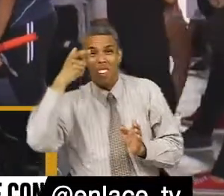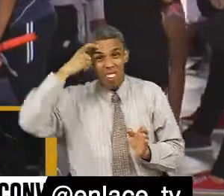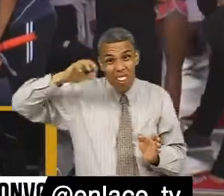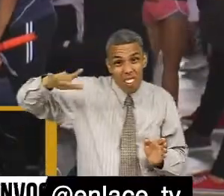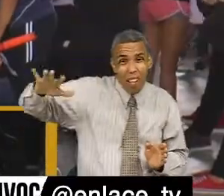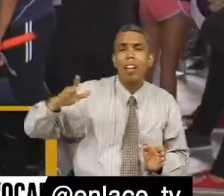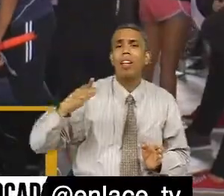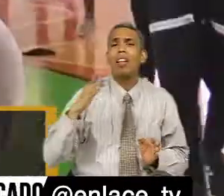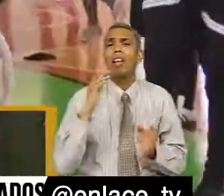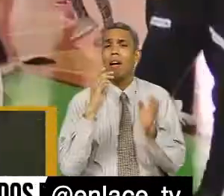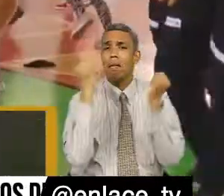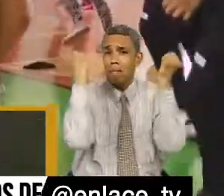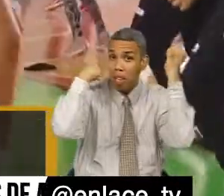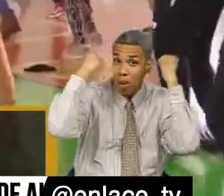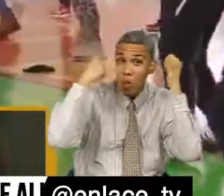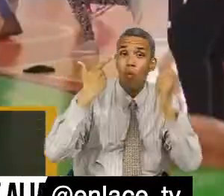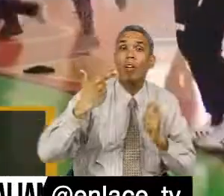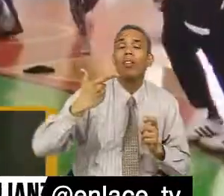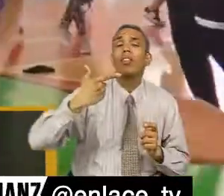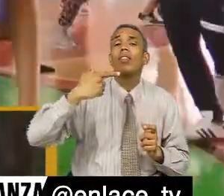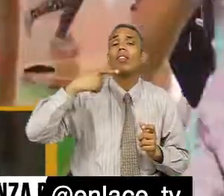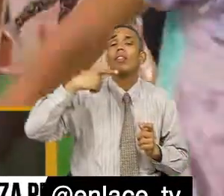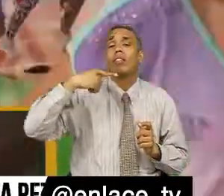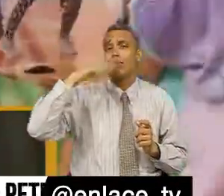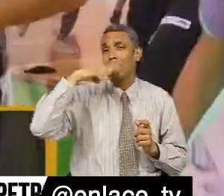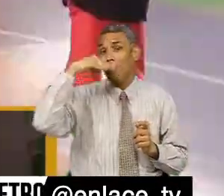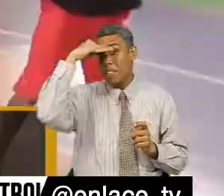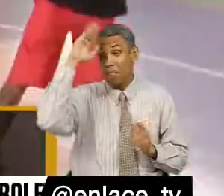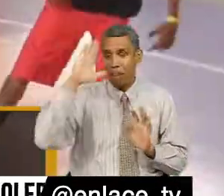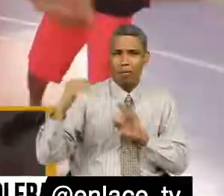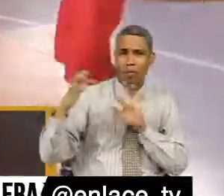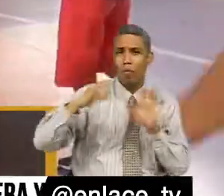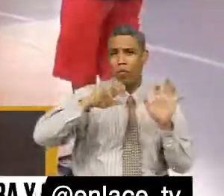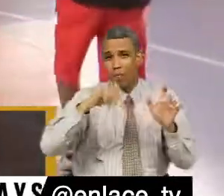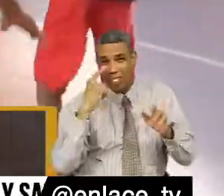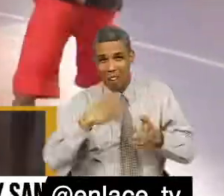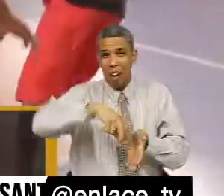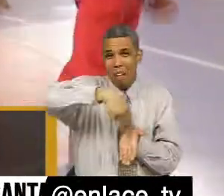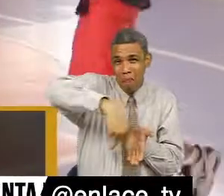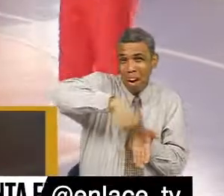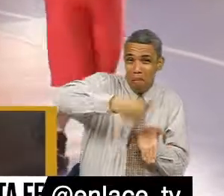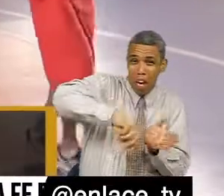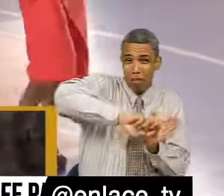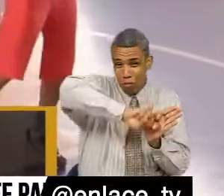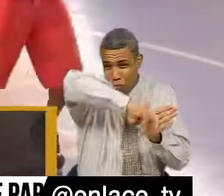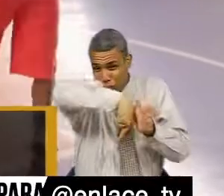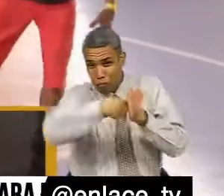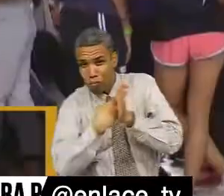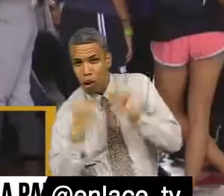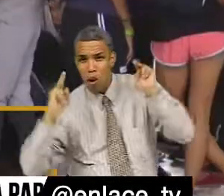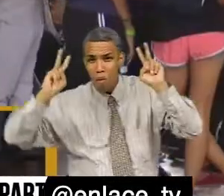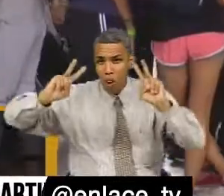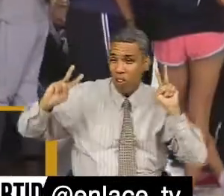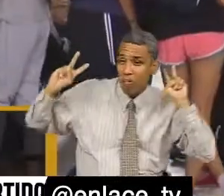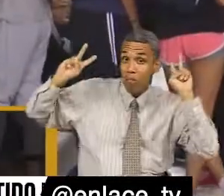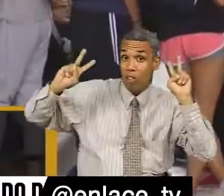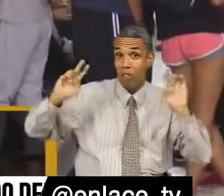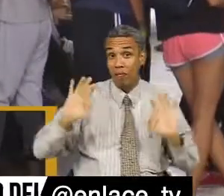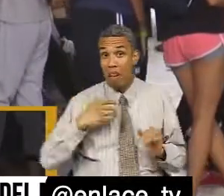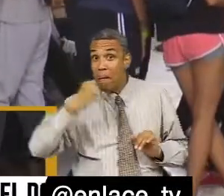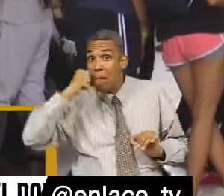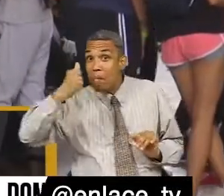Bogotá, por ahora. Breakdance, hip hop, electrodance y otros géneros se tomaron Barranca Bermeja. Mañana no se lo